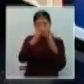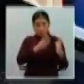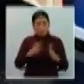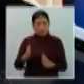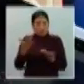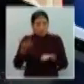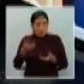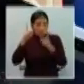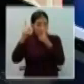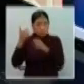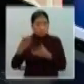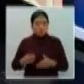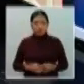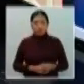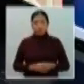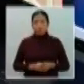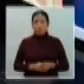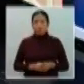previsiones al respecto?